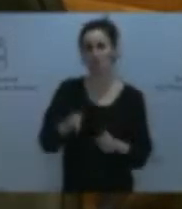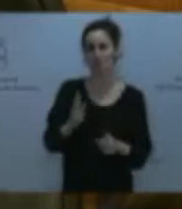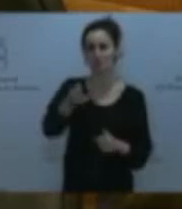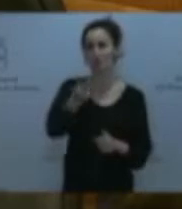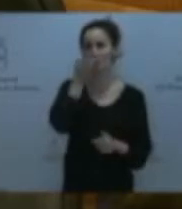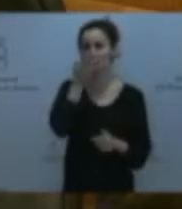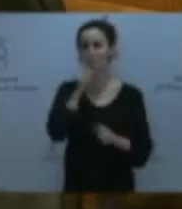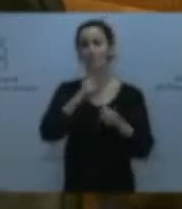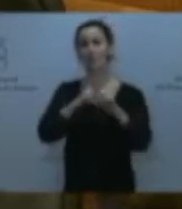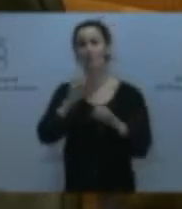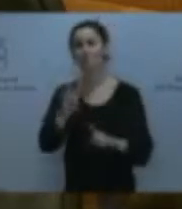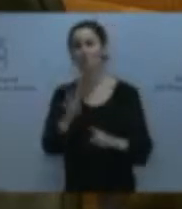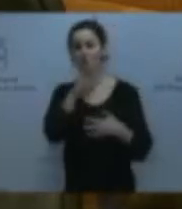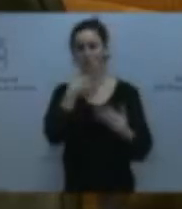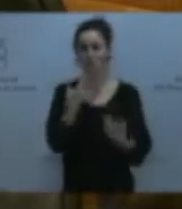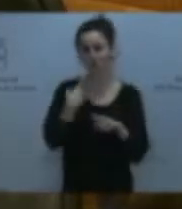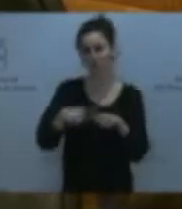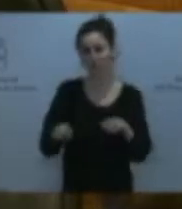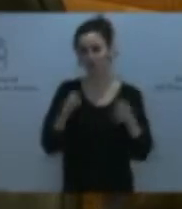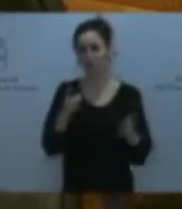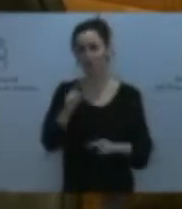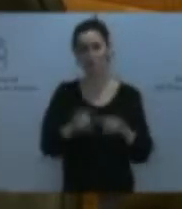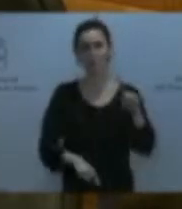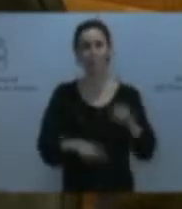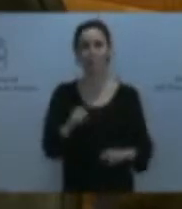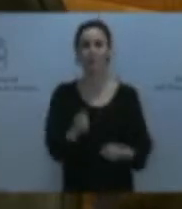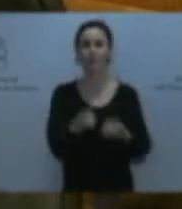actualmente. Con esto le quiero decir que depende de los datos que se